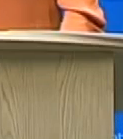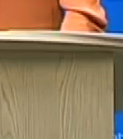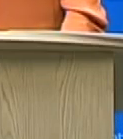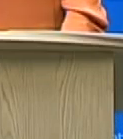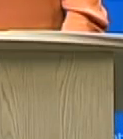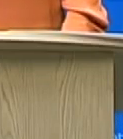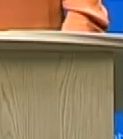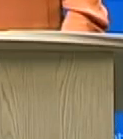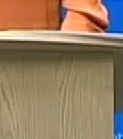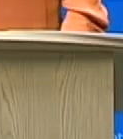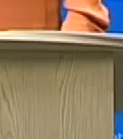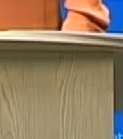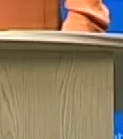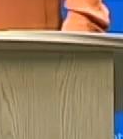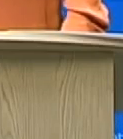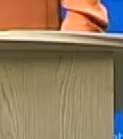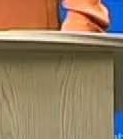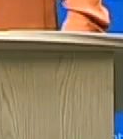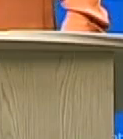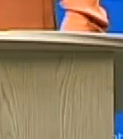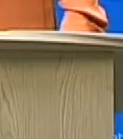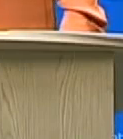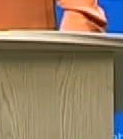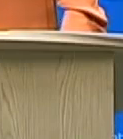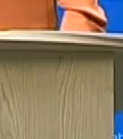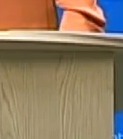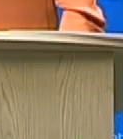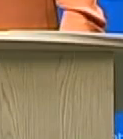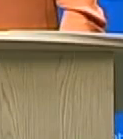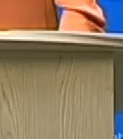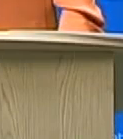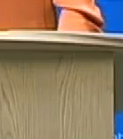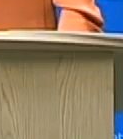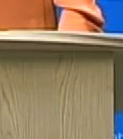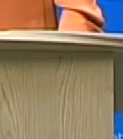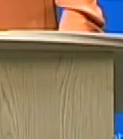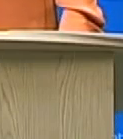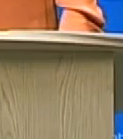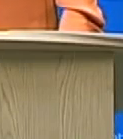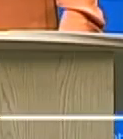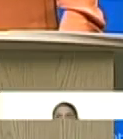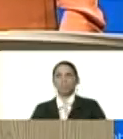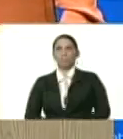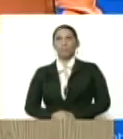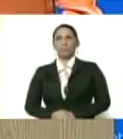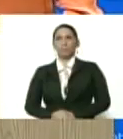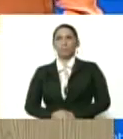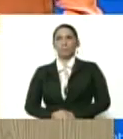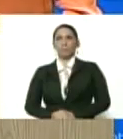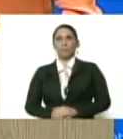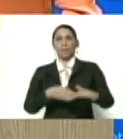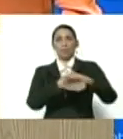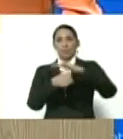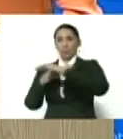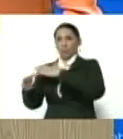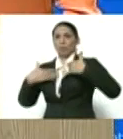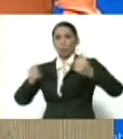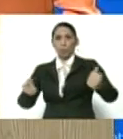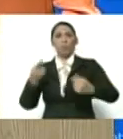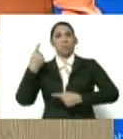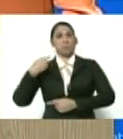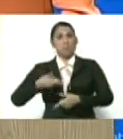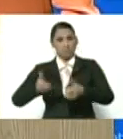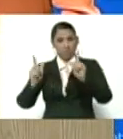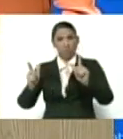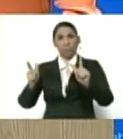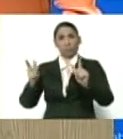connacionales, donde tampoco el acceso a la salud les ha permitido tener una atención